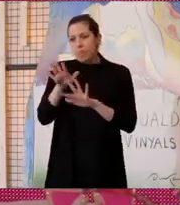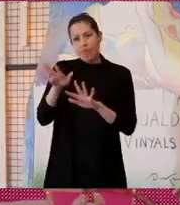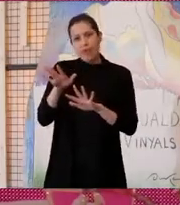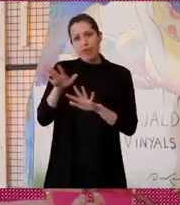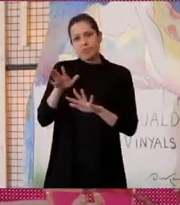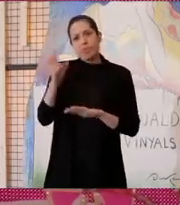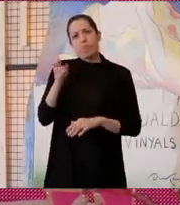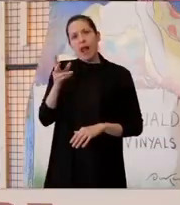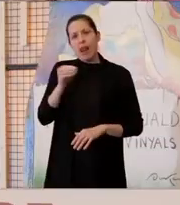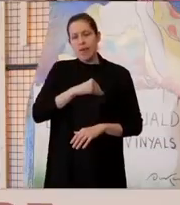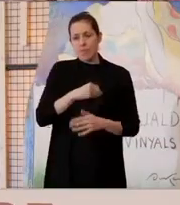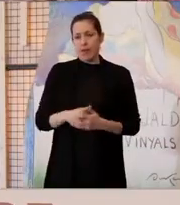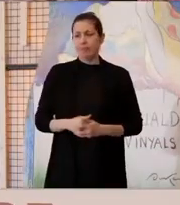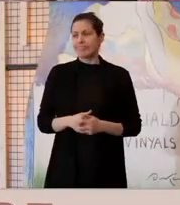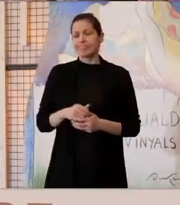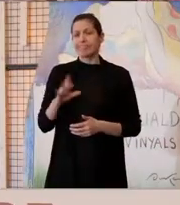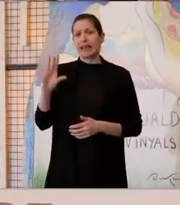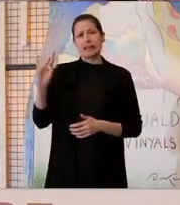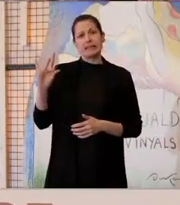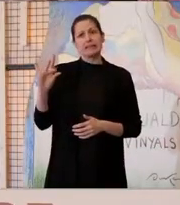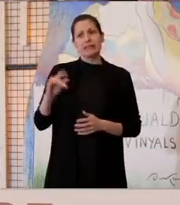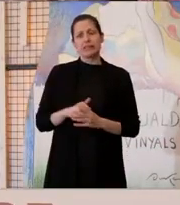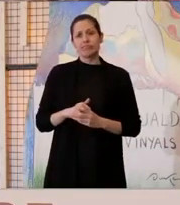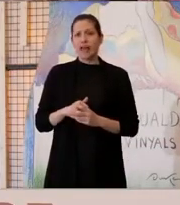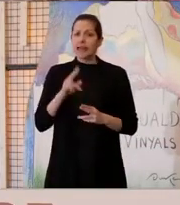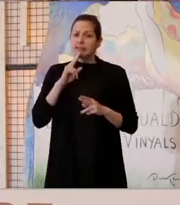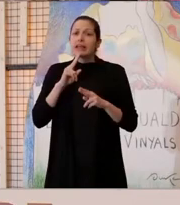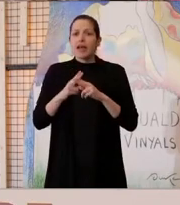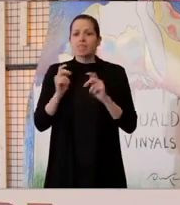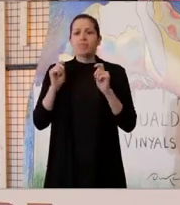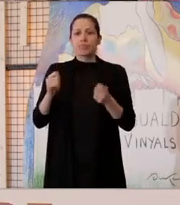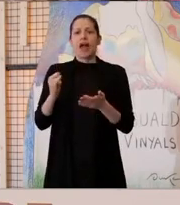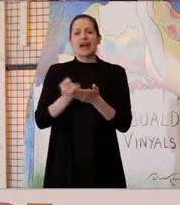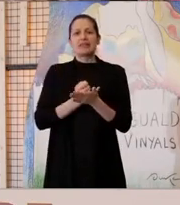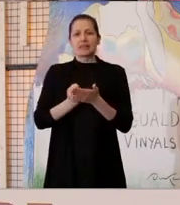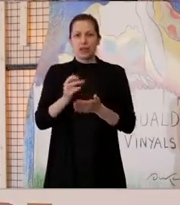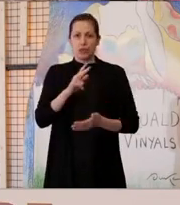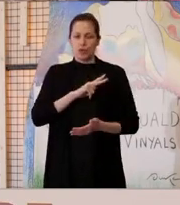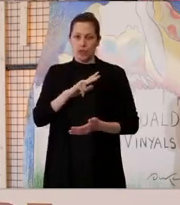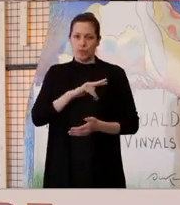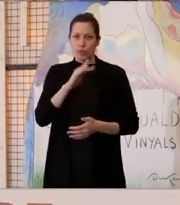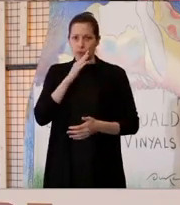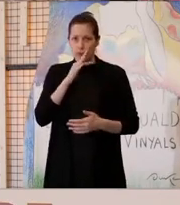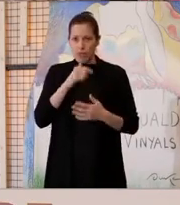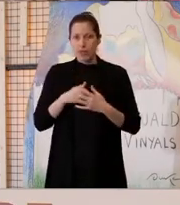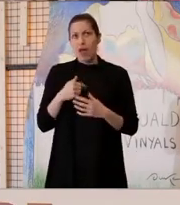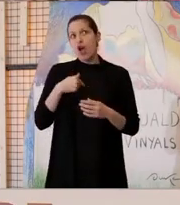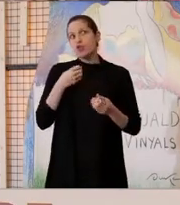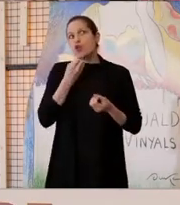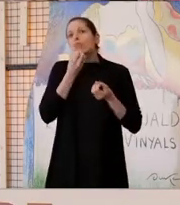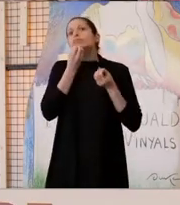sí no lo diría de otra manera es una es una asignatura pendiente de todas formas antes voy a matizar voy a declararme optimista preocupada